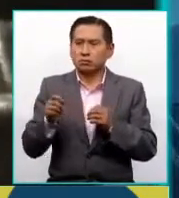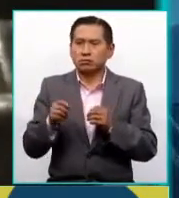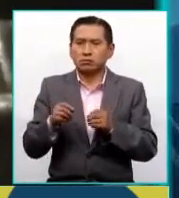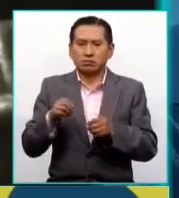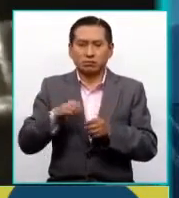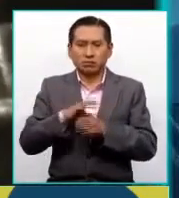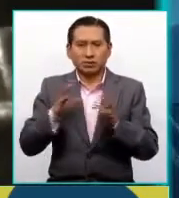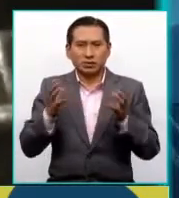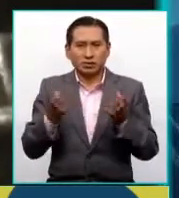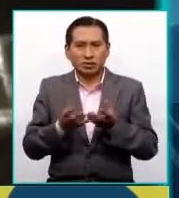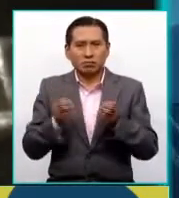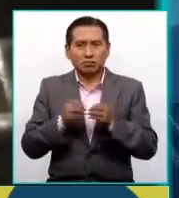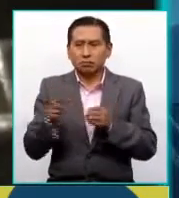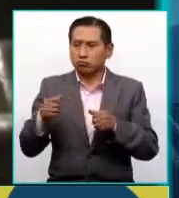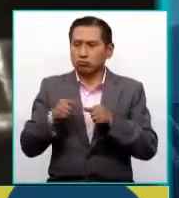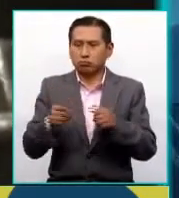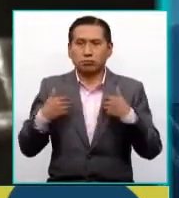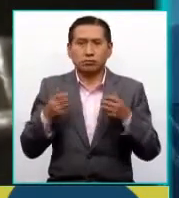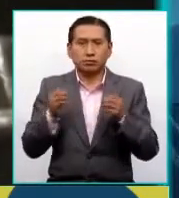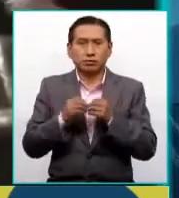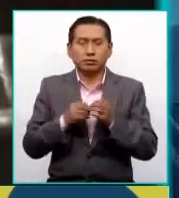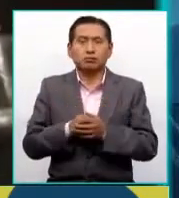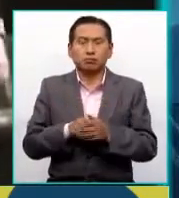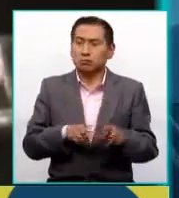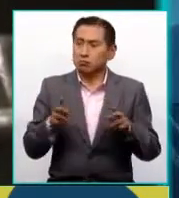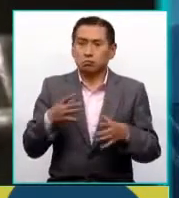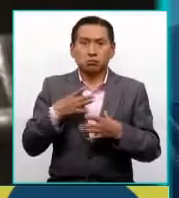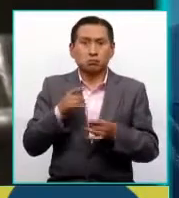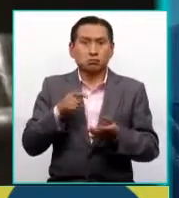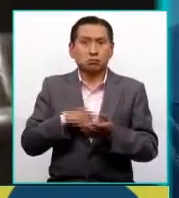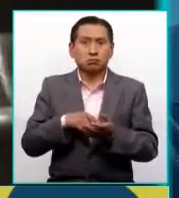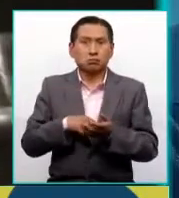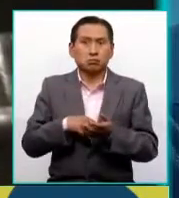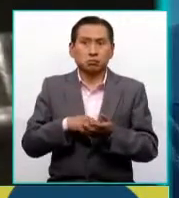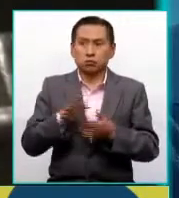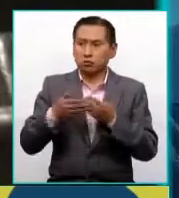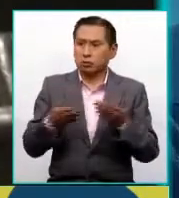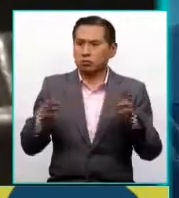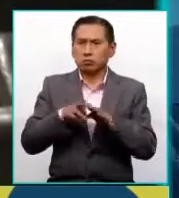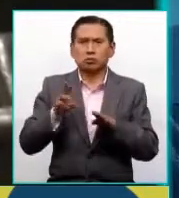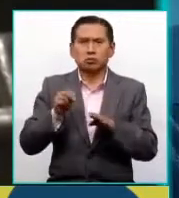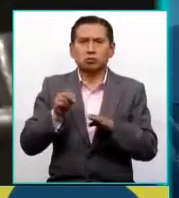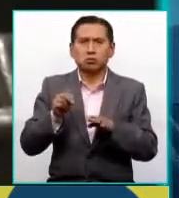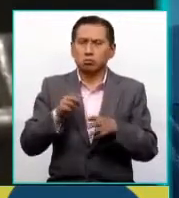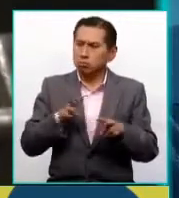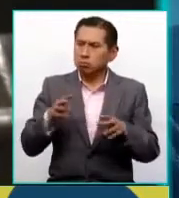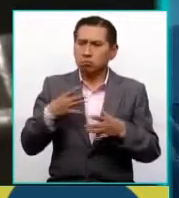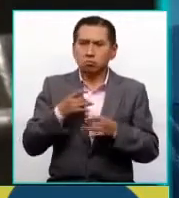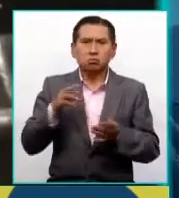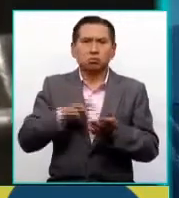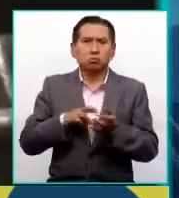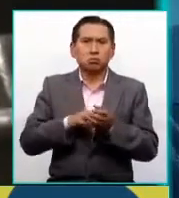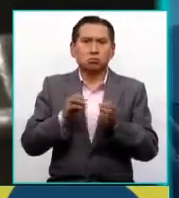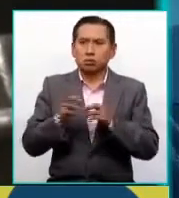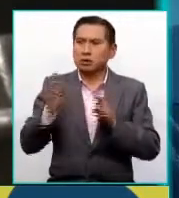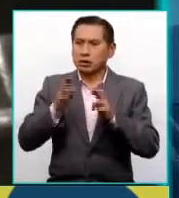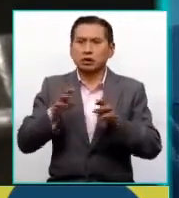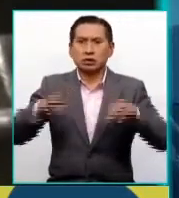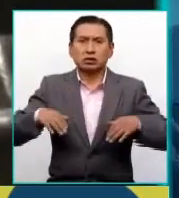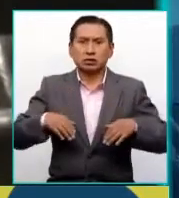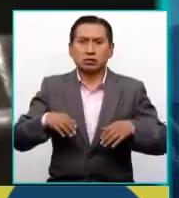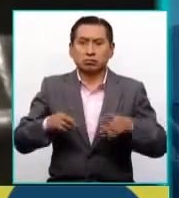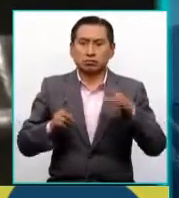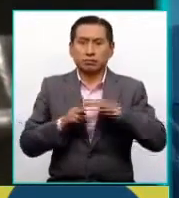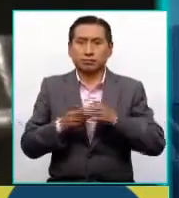pandemia, sigue vigente, y es interesante que no esté del todo cerrado, es interesante que no haya llegado a una respuesta, a una